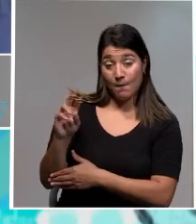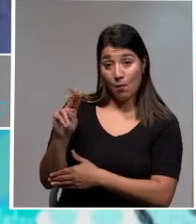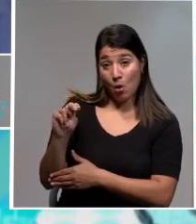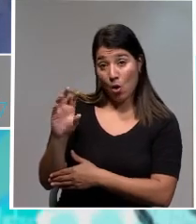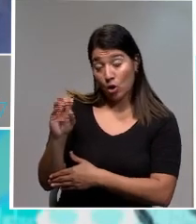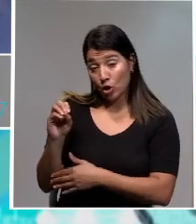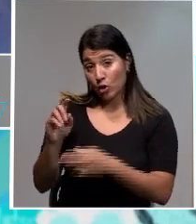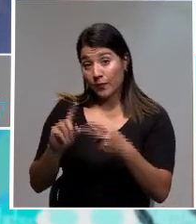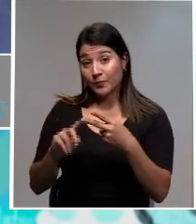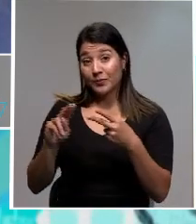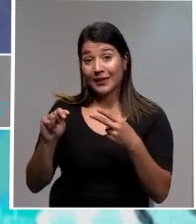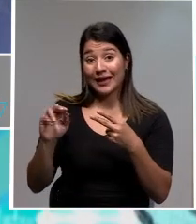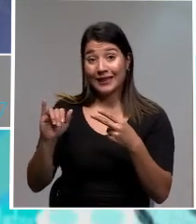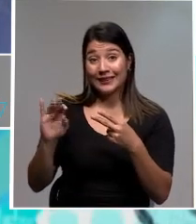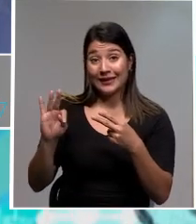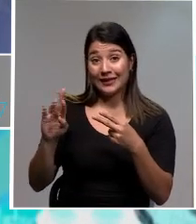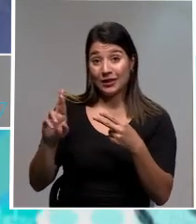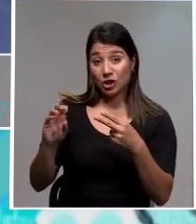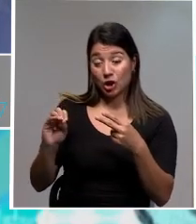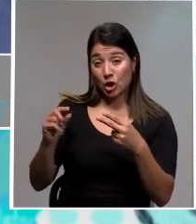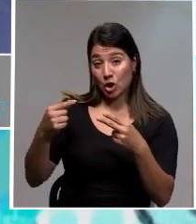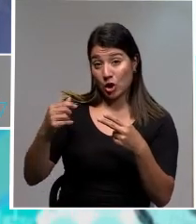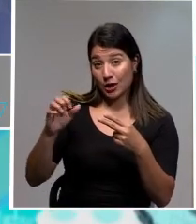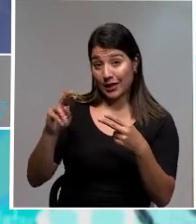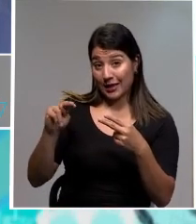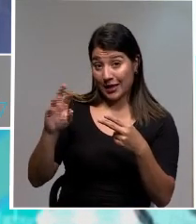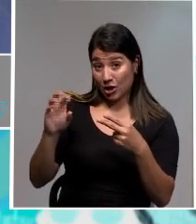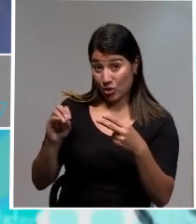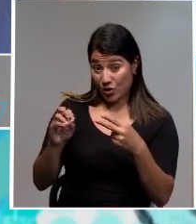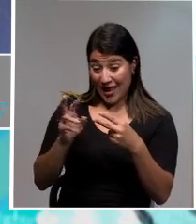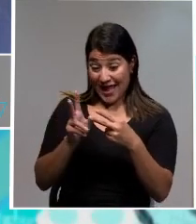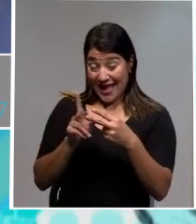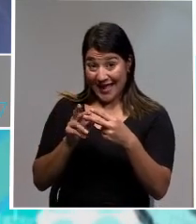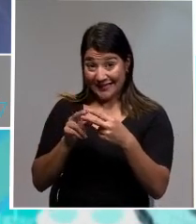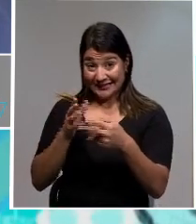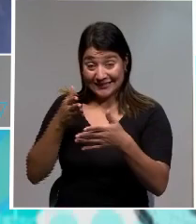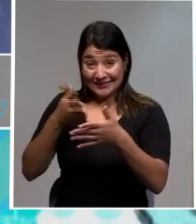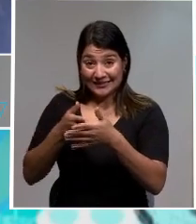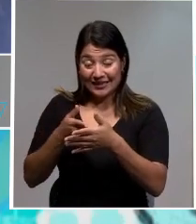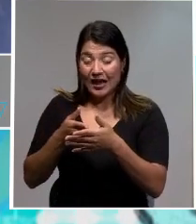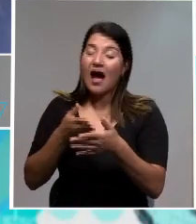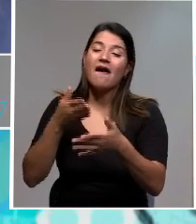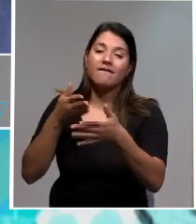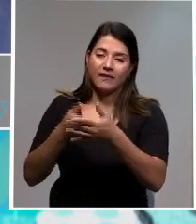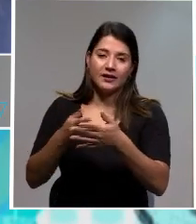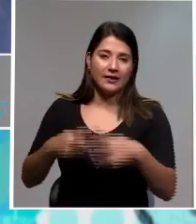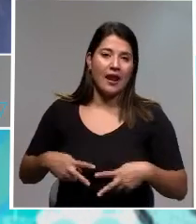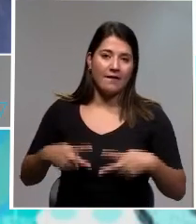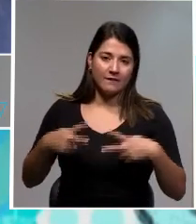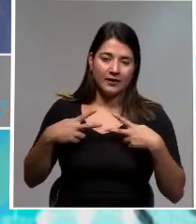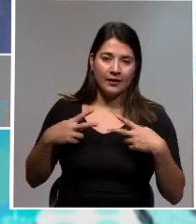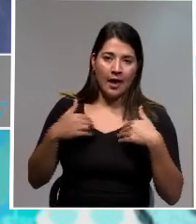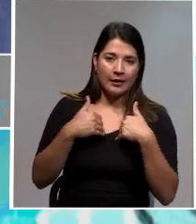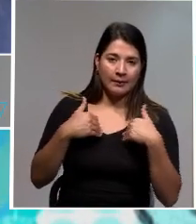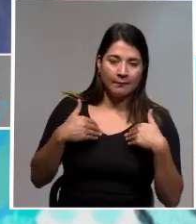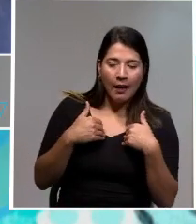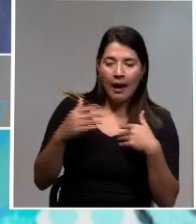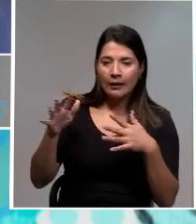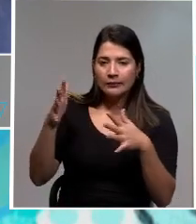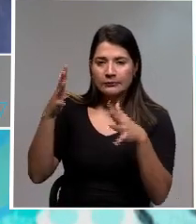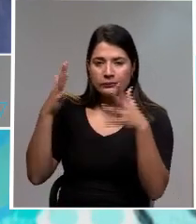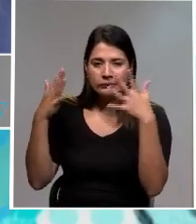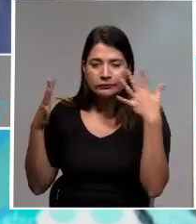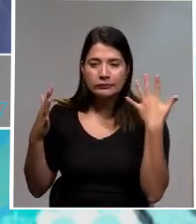y eso altera fuertemente la estabilidad de los ecosistemas. No salimos muy